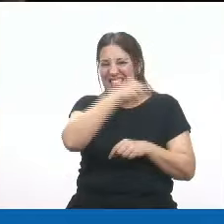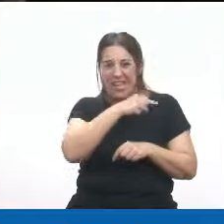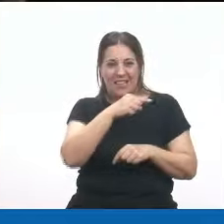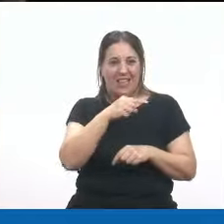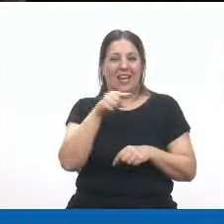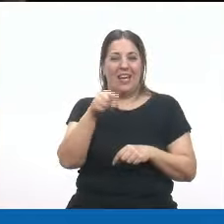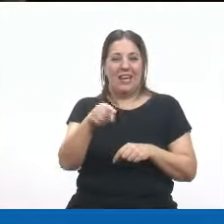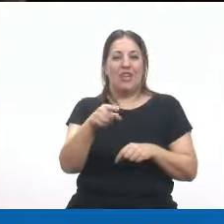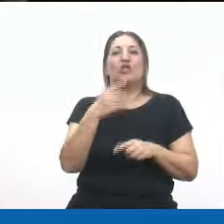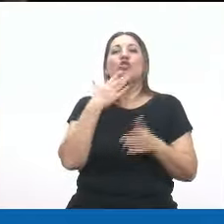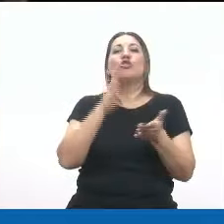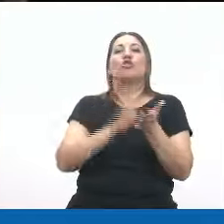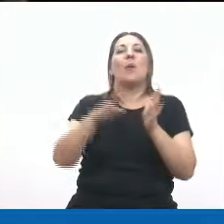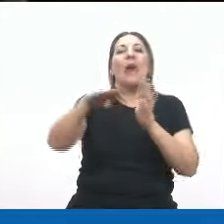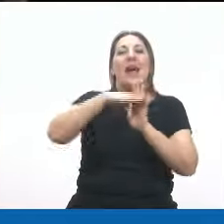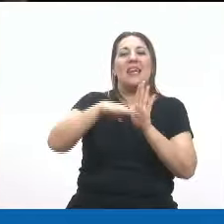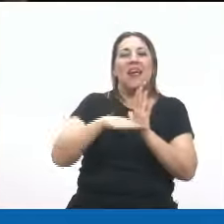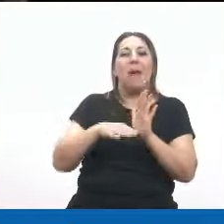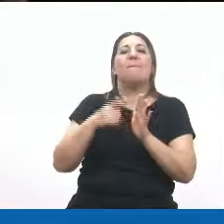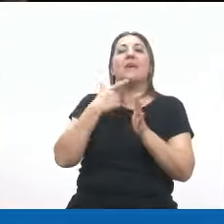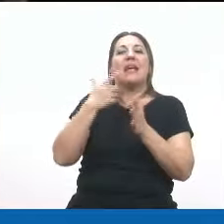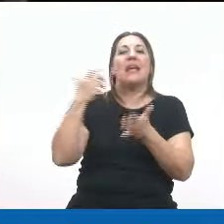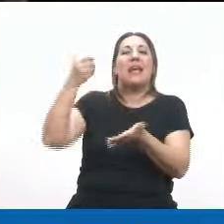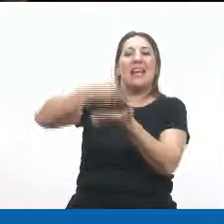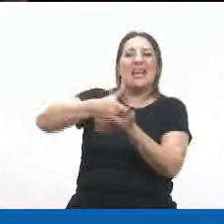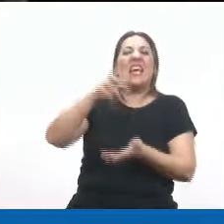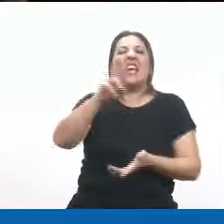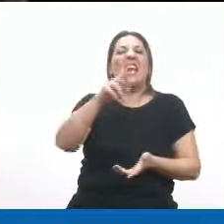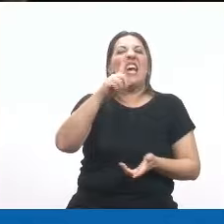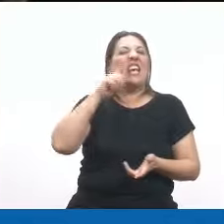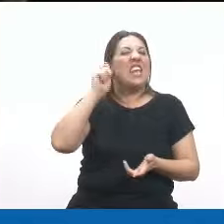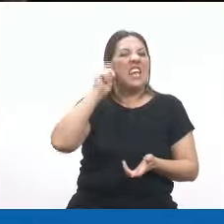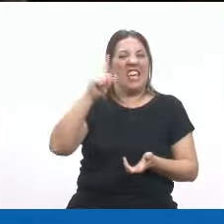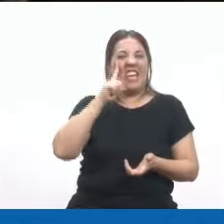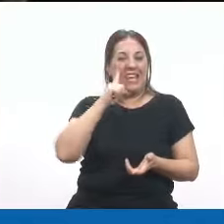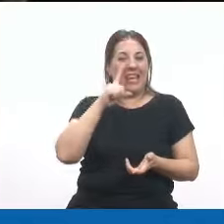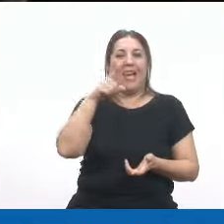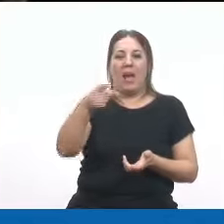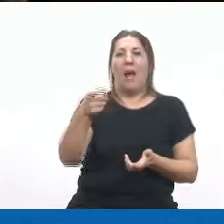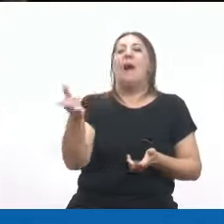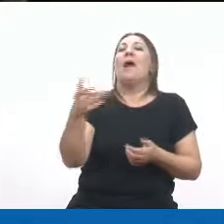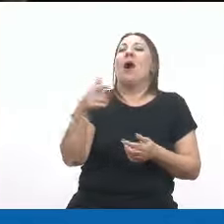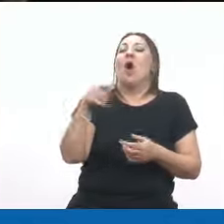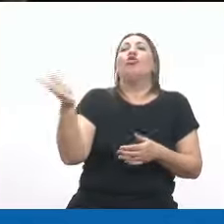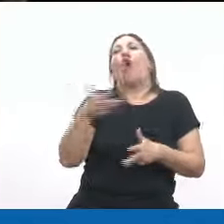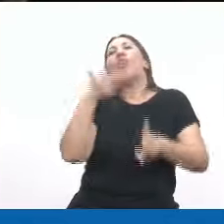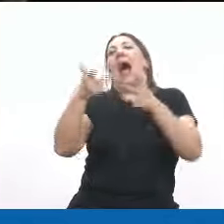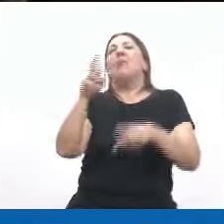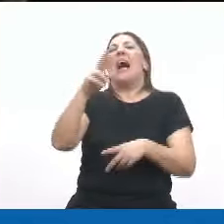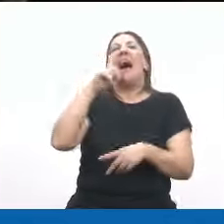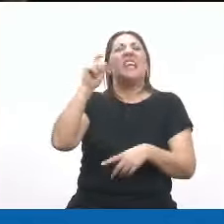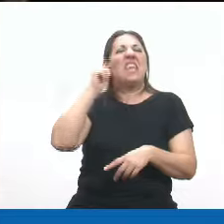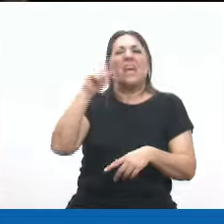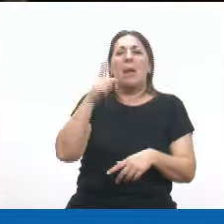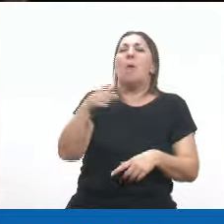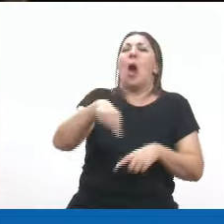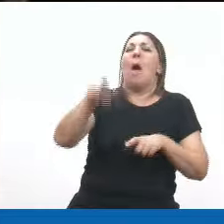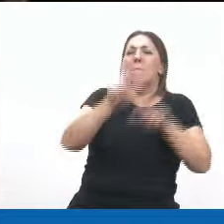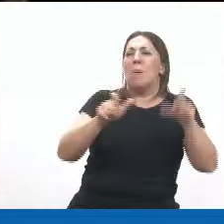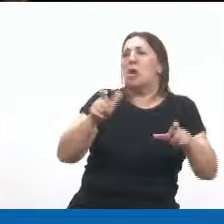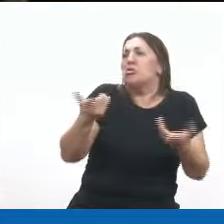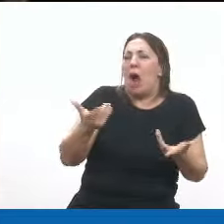régimen de las grandes inversiones Porque todos Hablamos de rigi pero la gente que tiene problemas para lgar de fin de mes que Laura todo el día rigi no te dice nada buen un